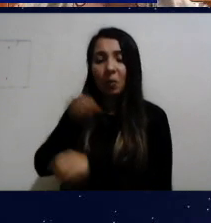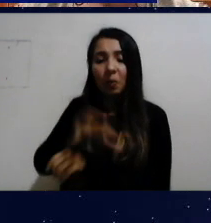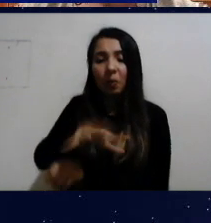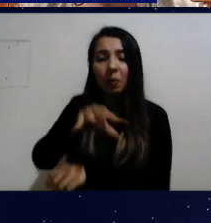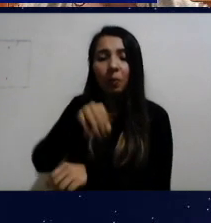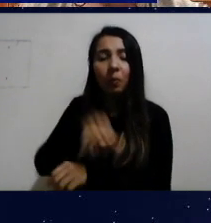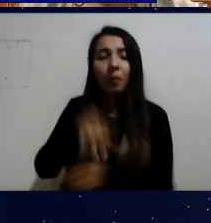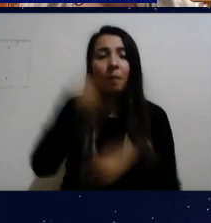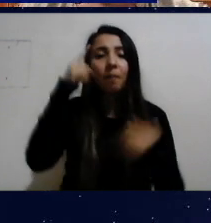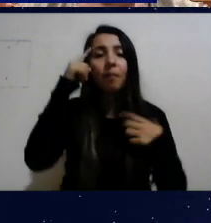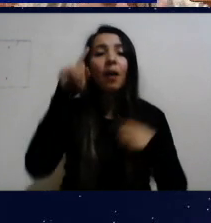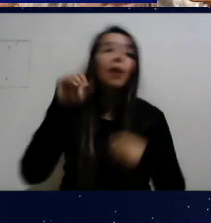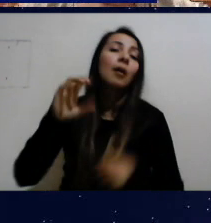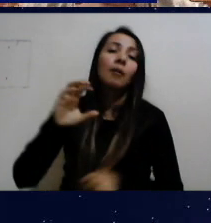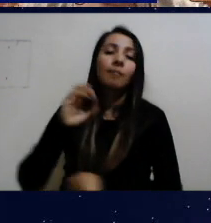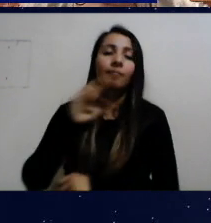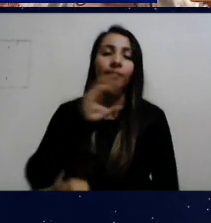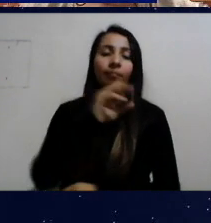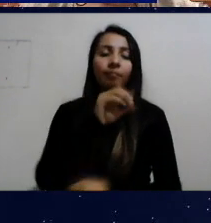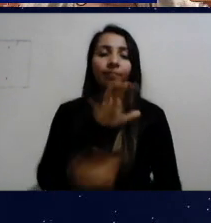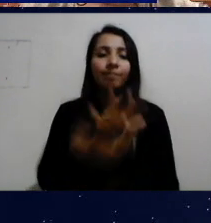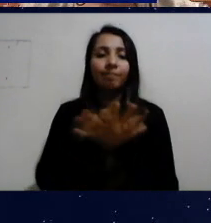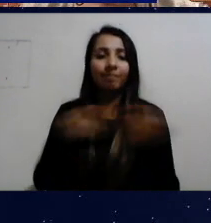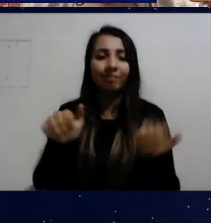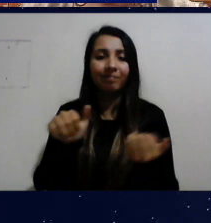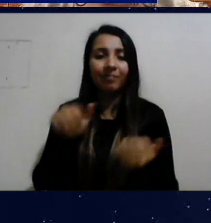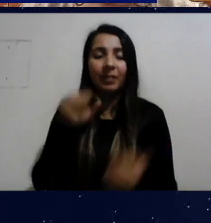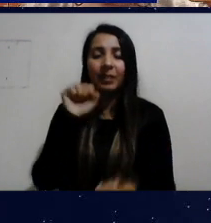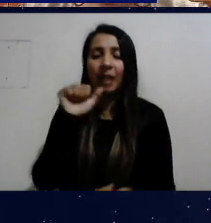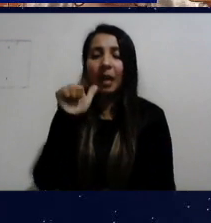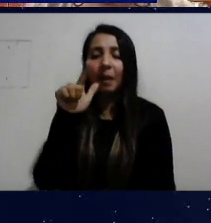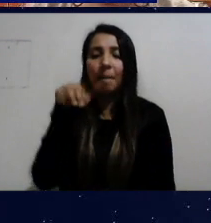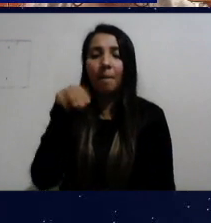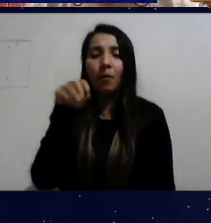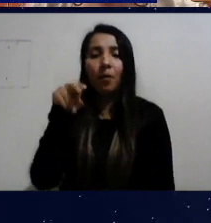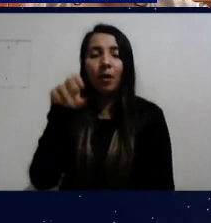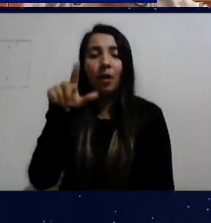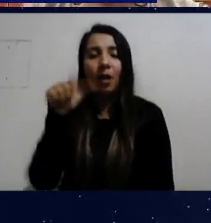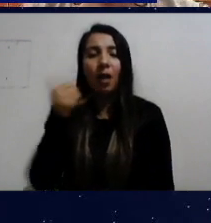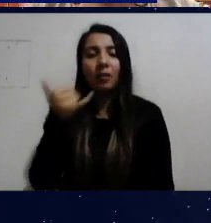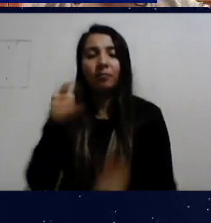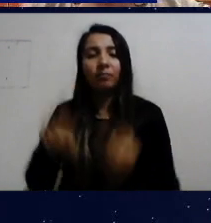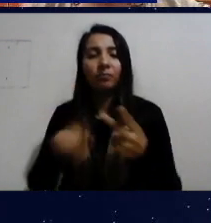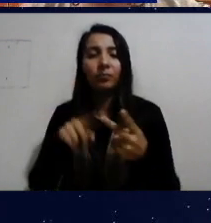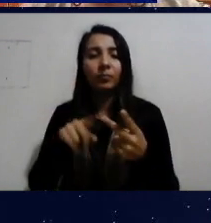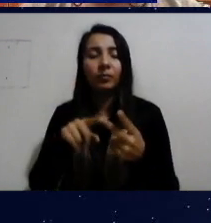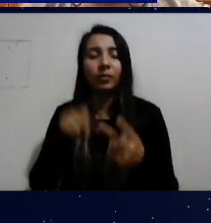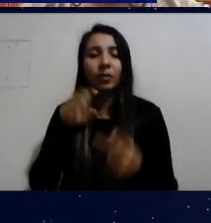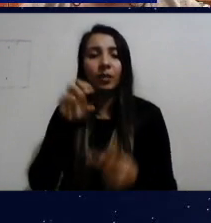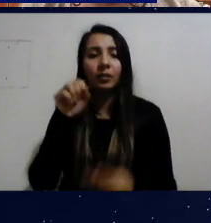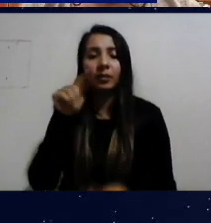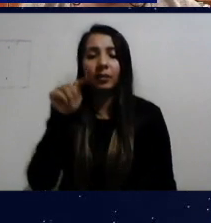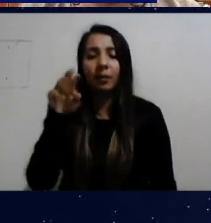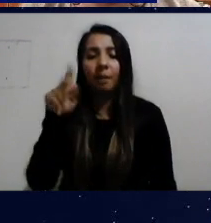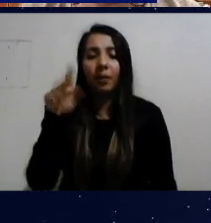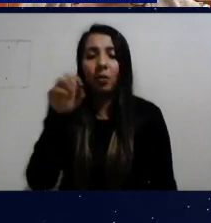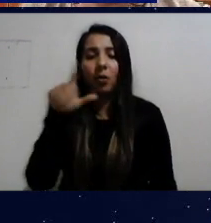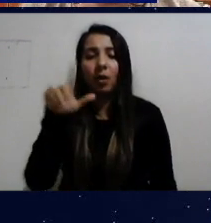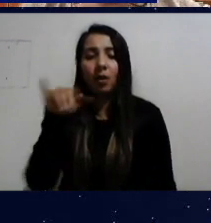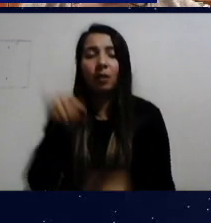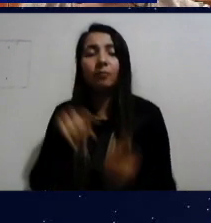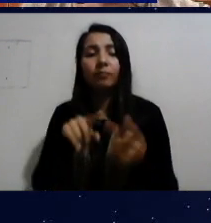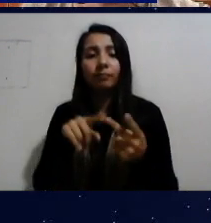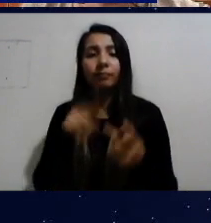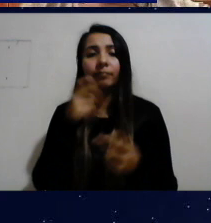desactivar bacterias como la Escherichia coli o la Salmonella, ¿no? En general, los organismos más resistentes a